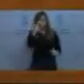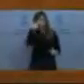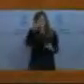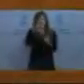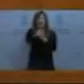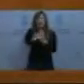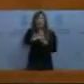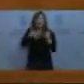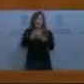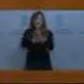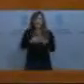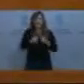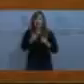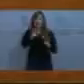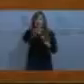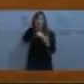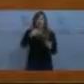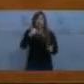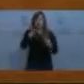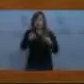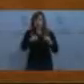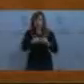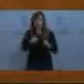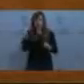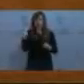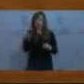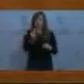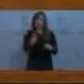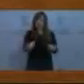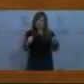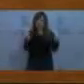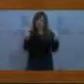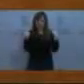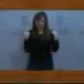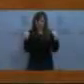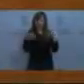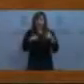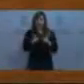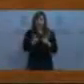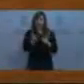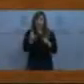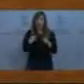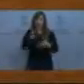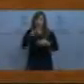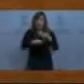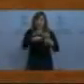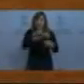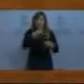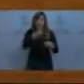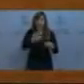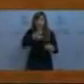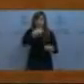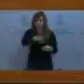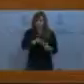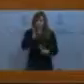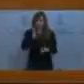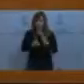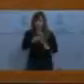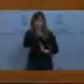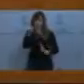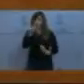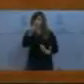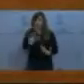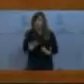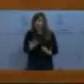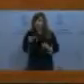porque el centro coordinador, como había dicho antes, responsable de organizar los efectivos disponibles para que dicho tratamiento sea posible, vean que esa